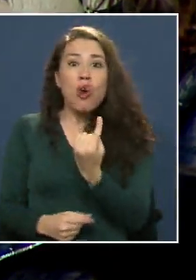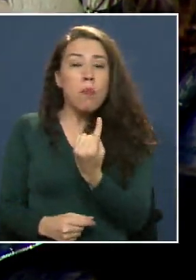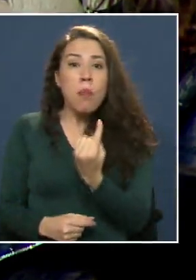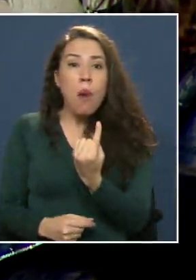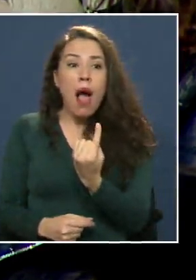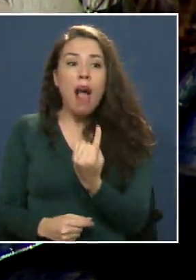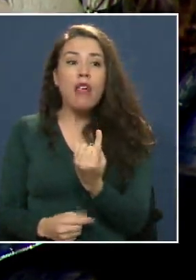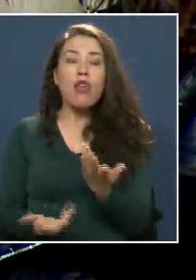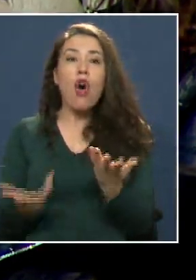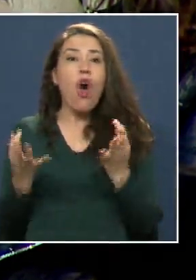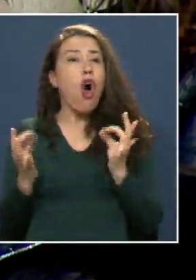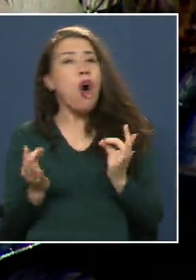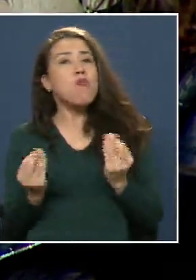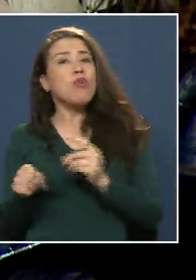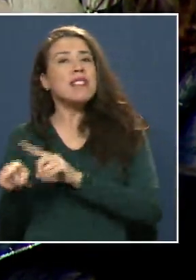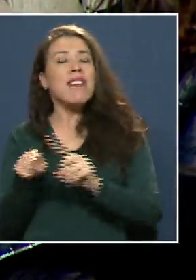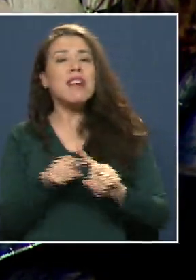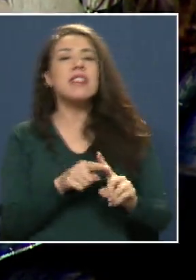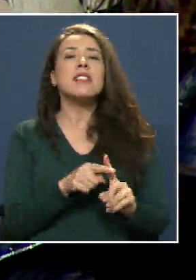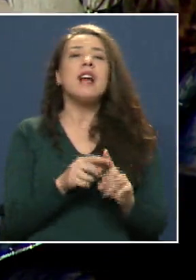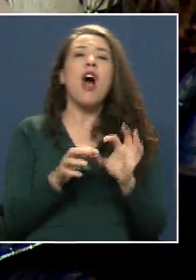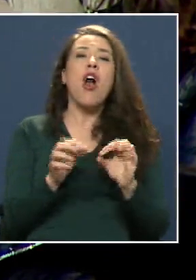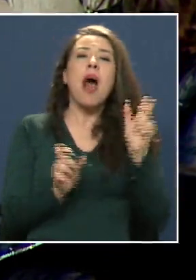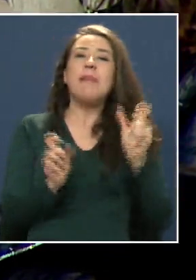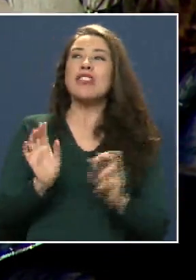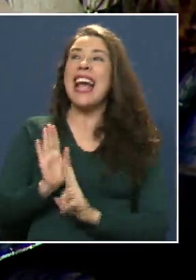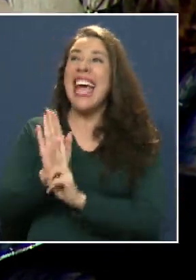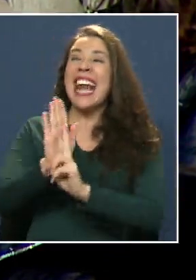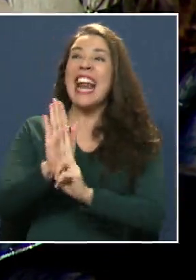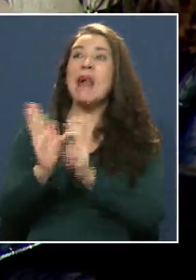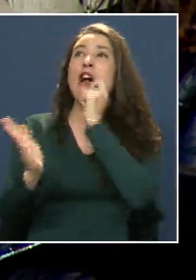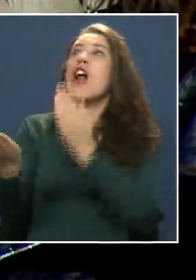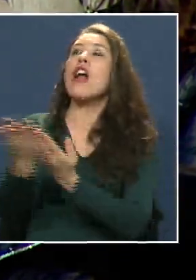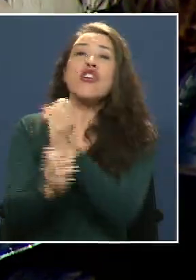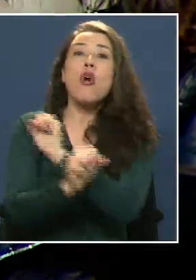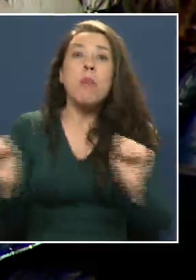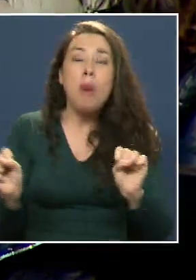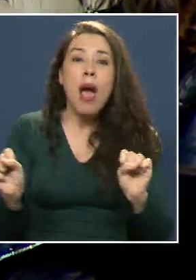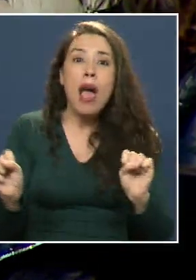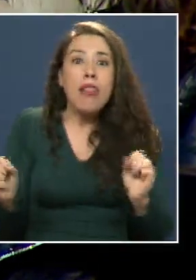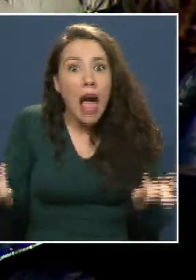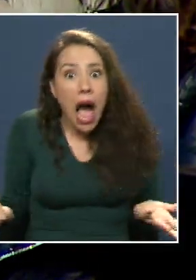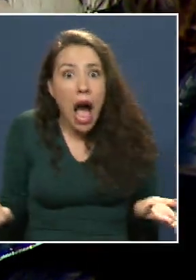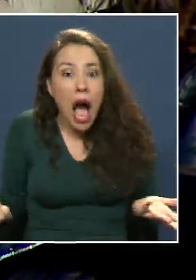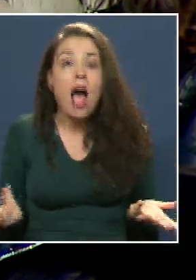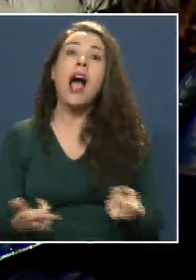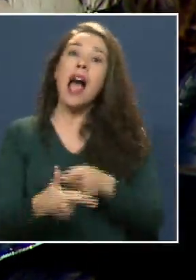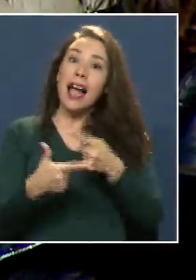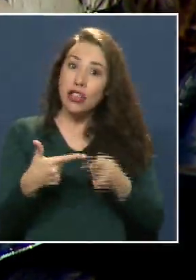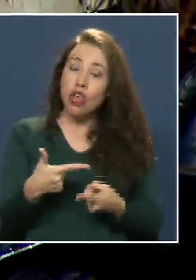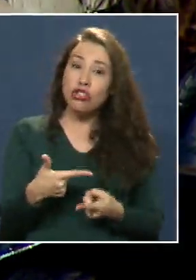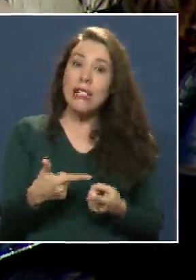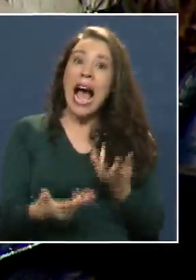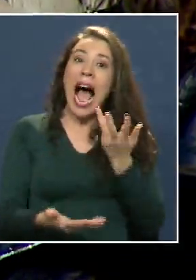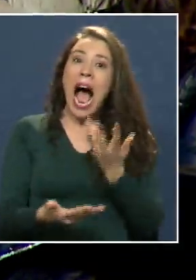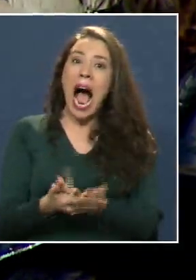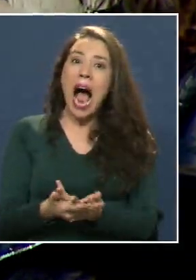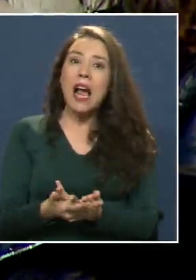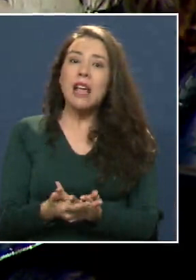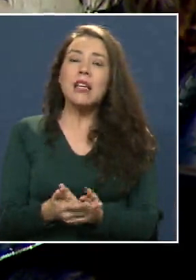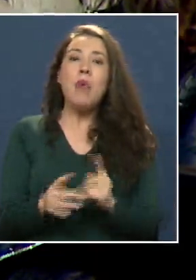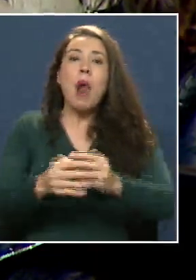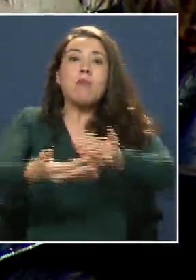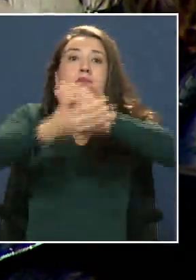la generalidad de las veces, ni por medio de sus representantes legales. En consecuencia, existe una mordaza